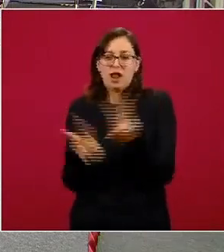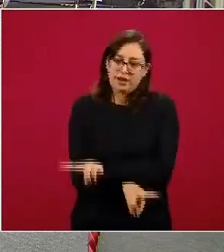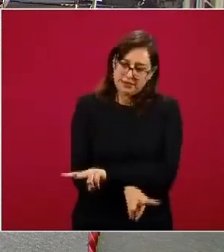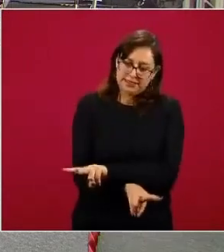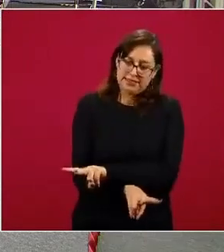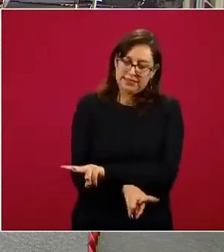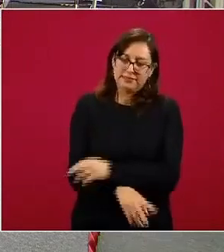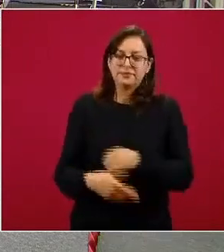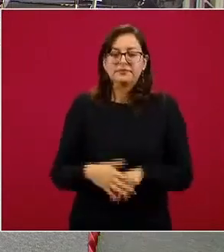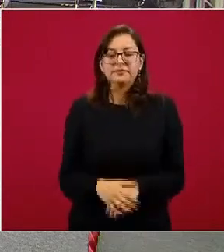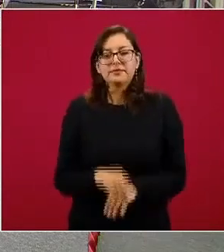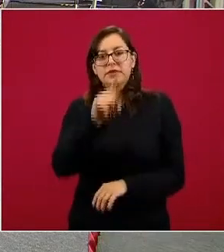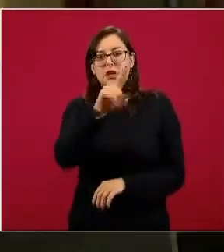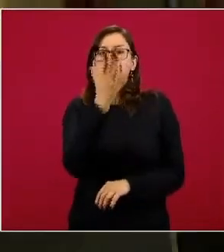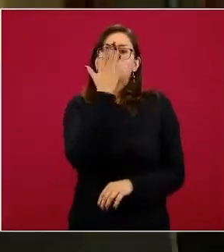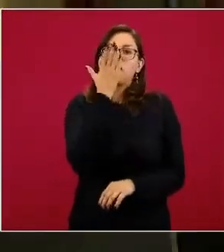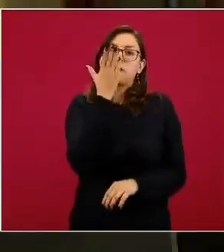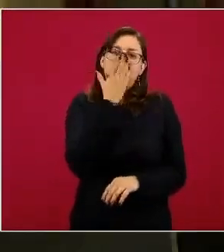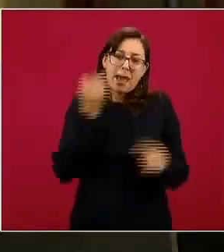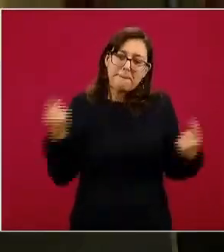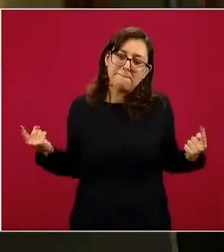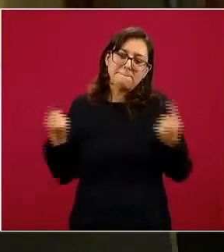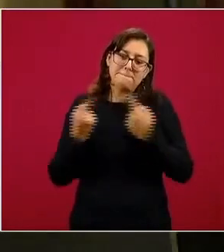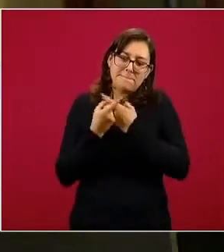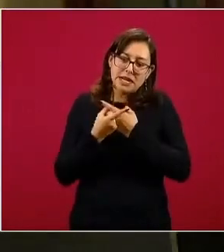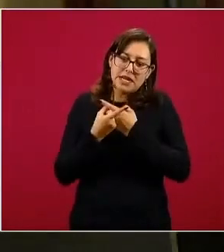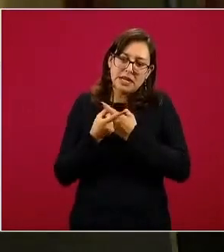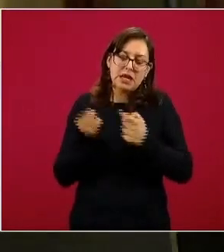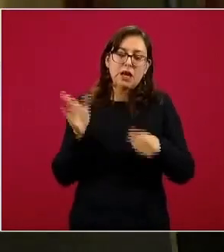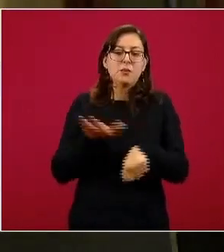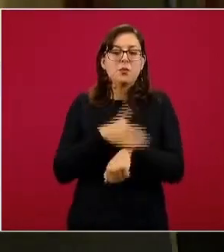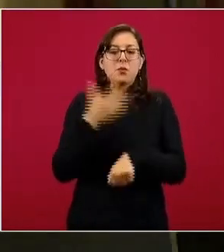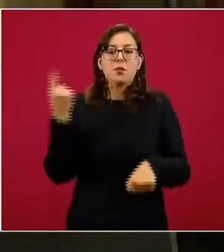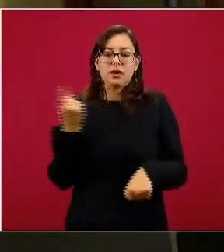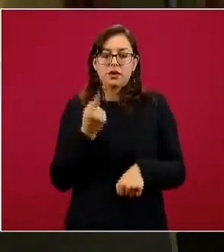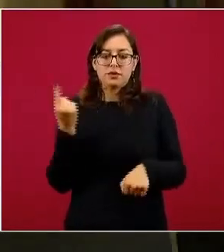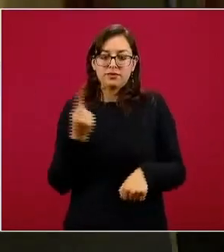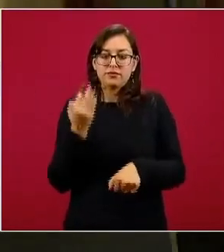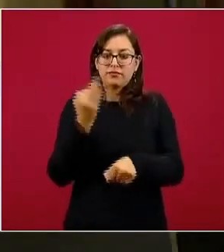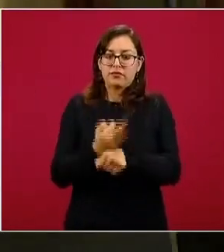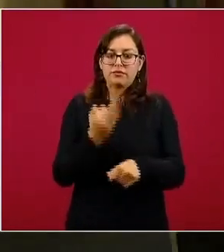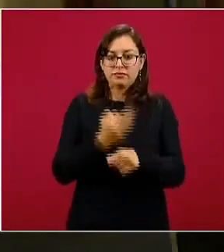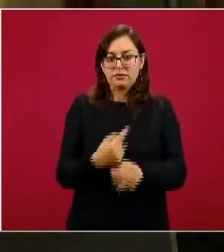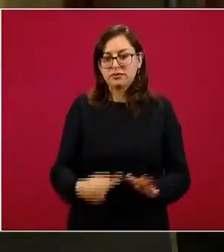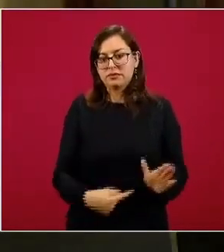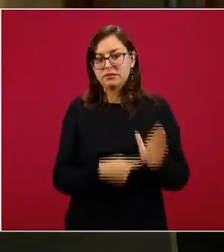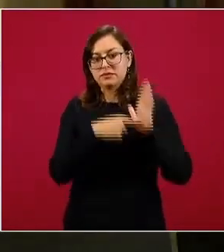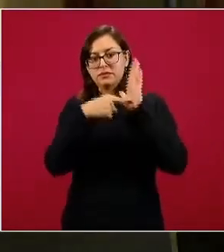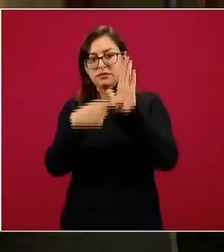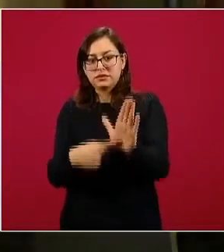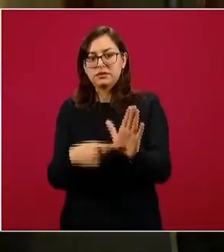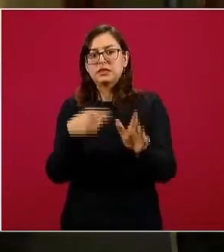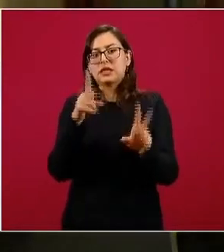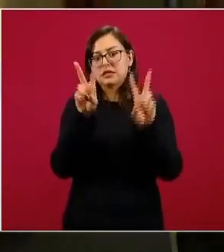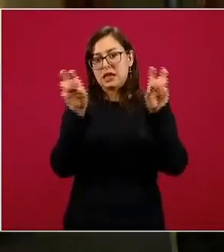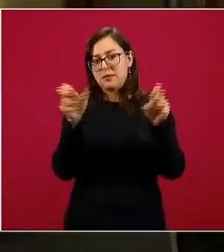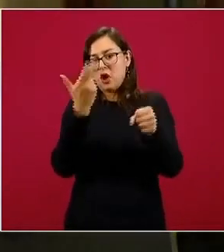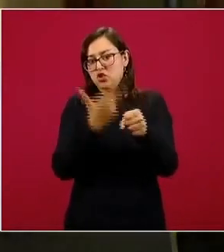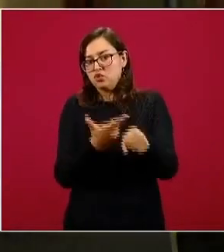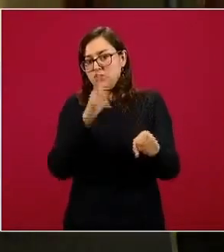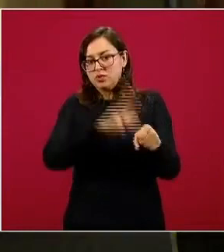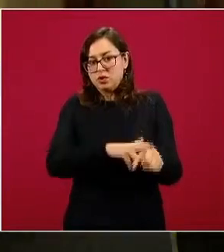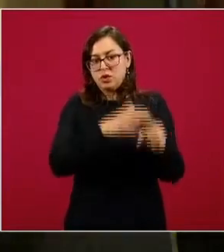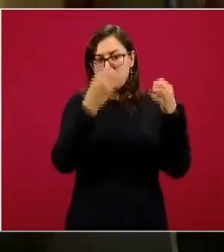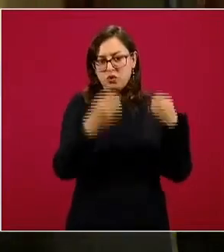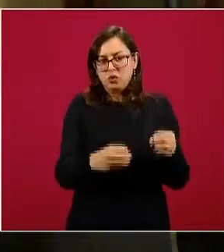particular, tenemos la polémica contraria. Presentó, doctora Lomía, los datos de cómo anda la ocupación hospitalaria, y bueno,